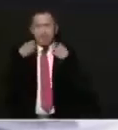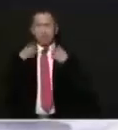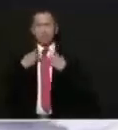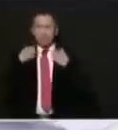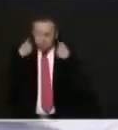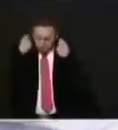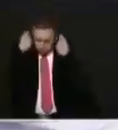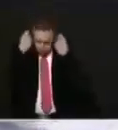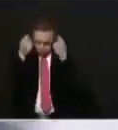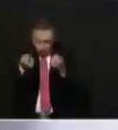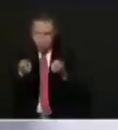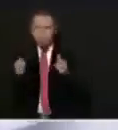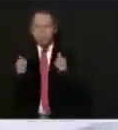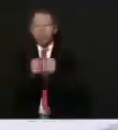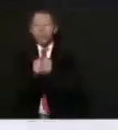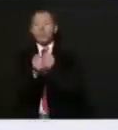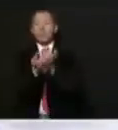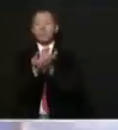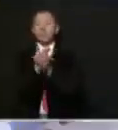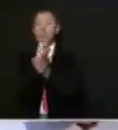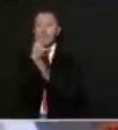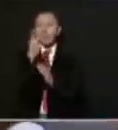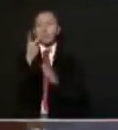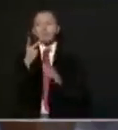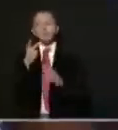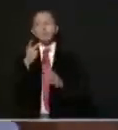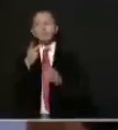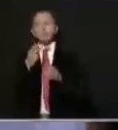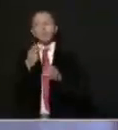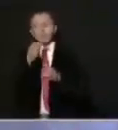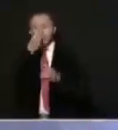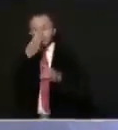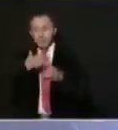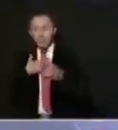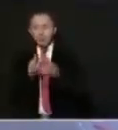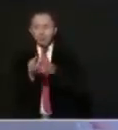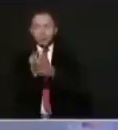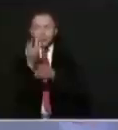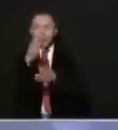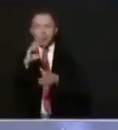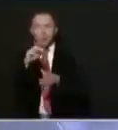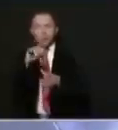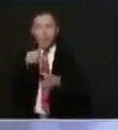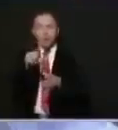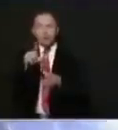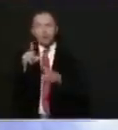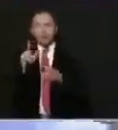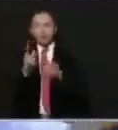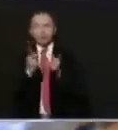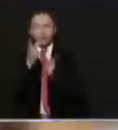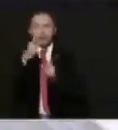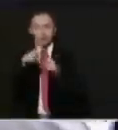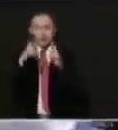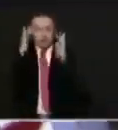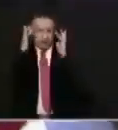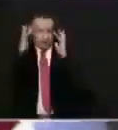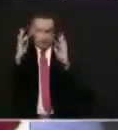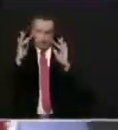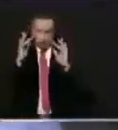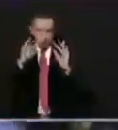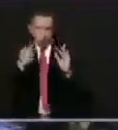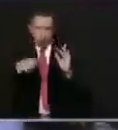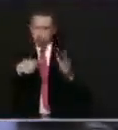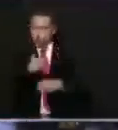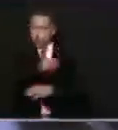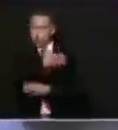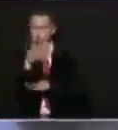de copal y con plantas, con hierbas sagradas. Normalmente del campo, que los recogen, son silvestres, y esto